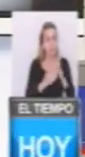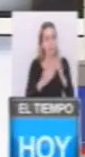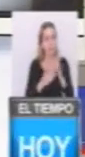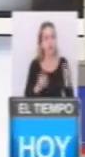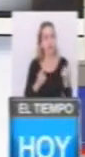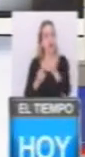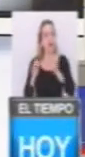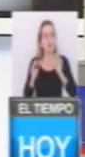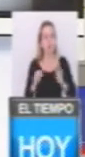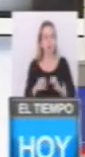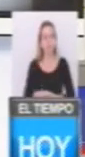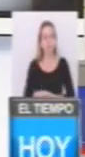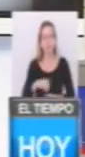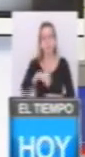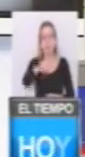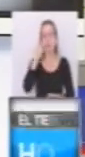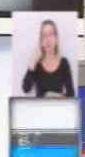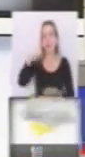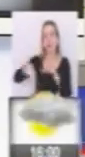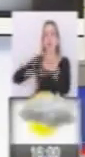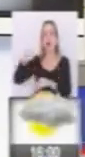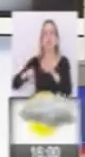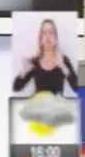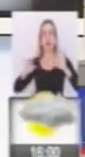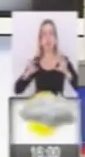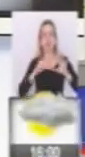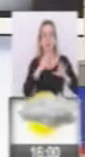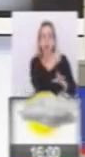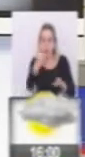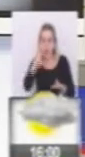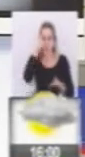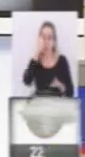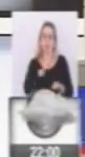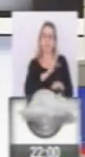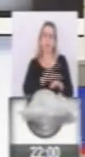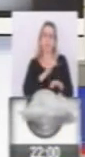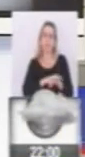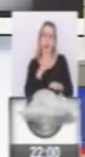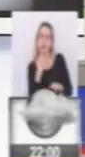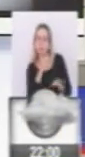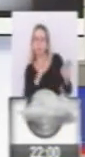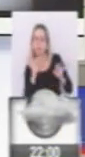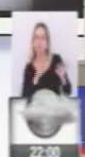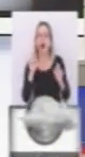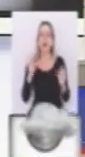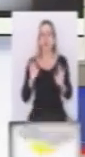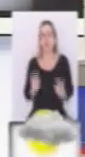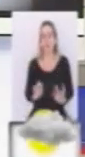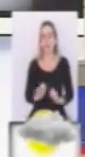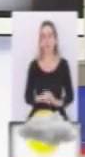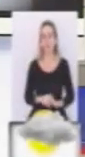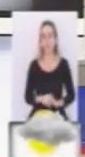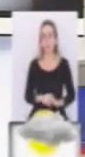es dueño de los votos de los masistas. No es que De la Sota es dueño... La gente después sabrá. Y el componente es muy heterogéneo. Hay